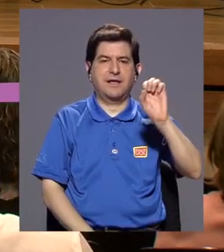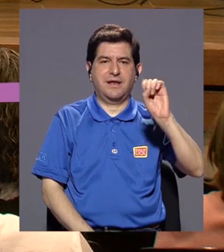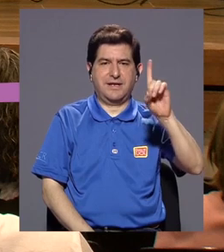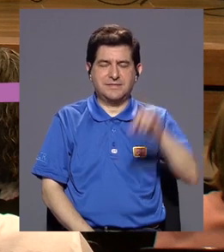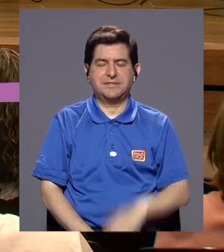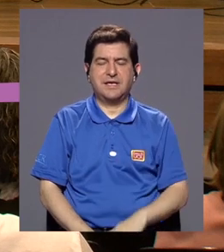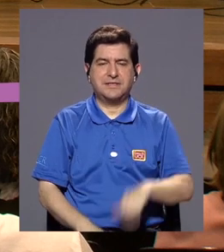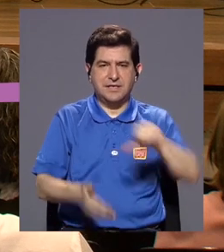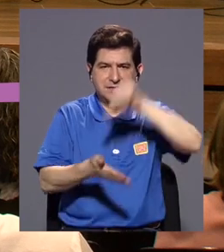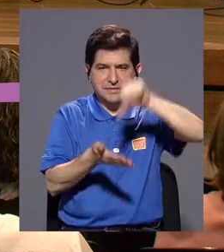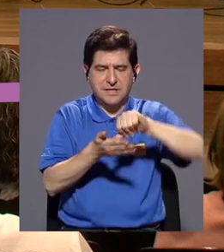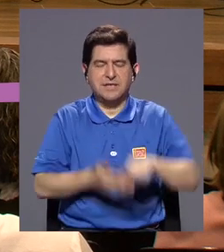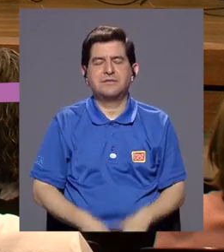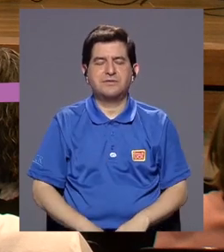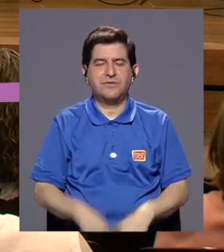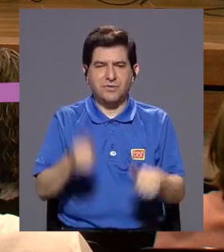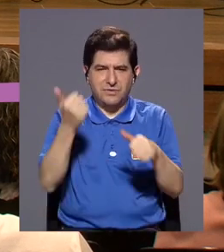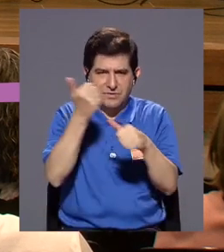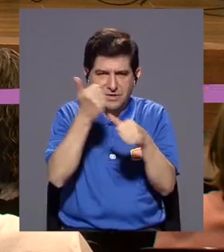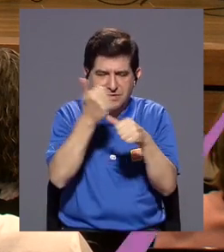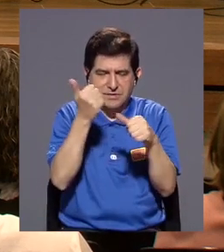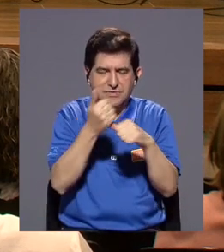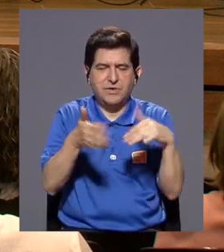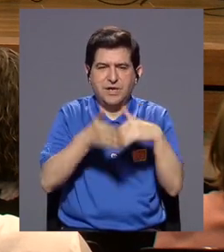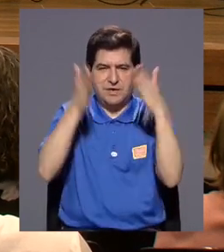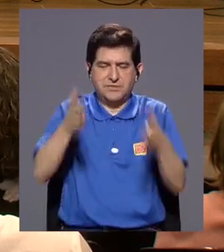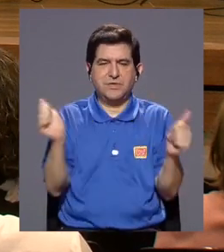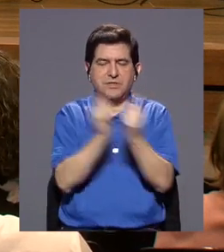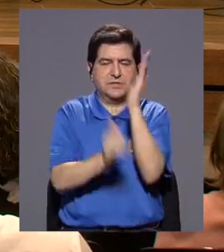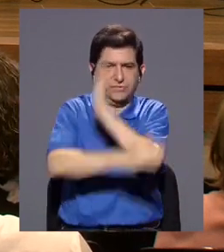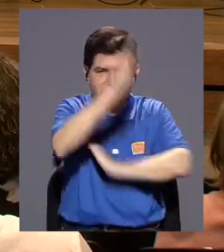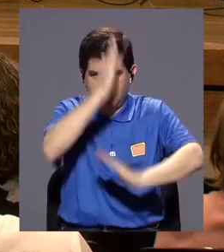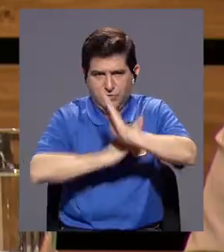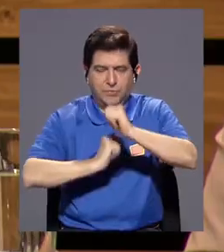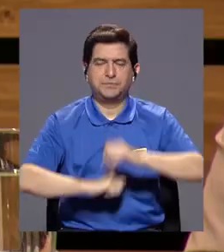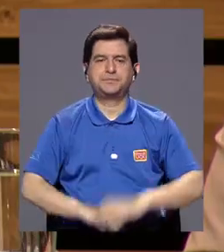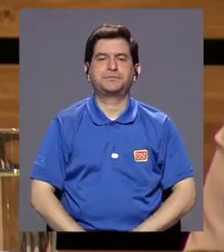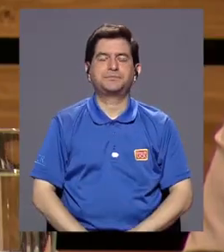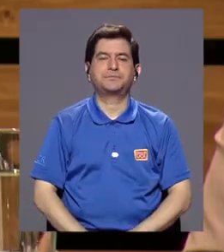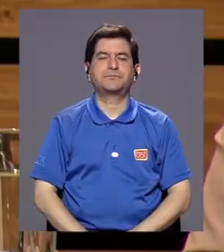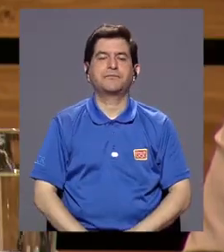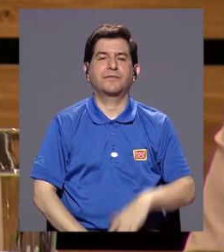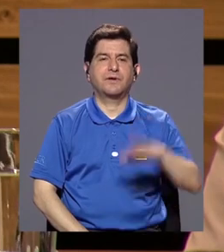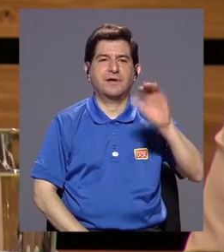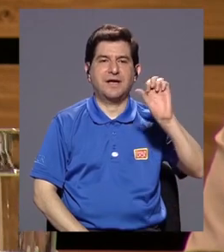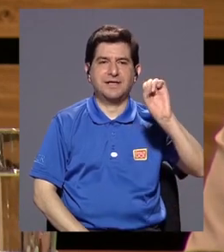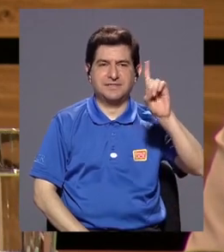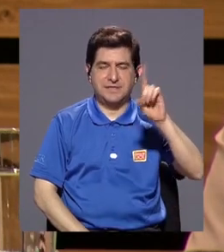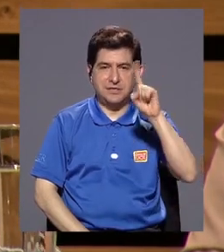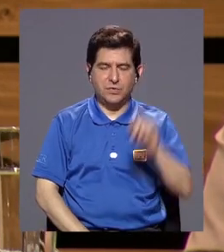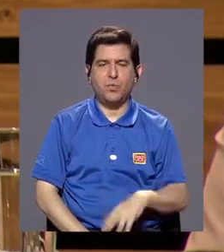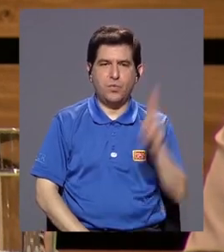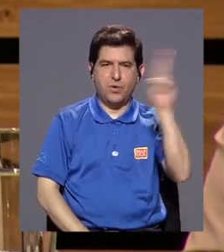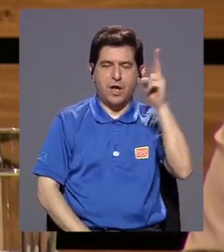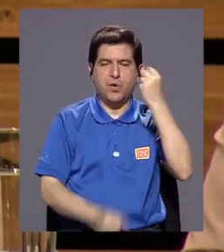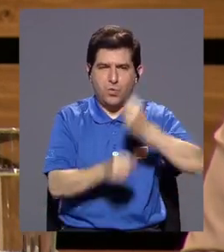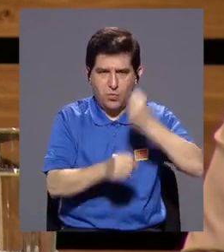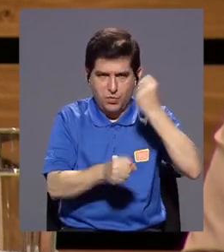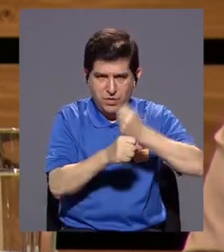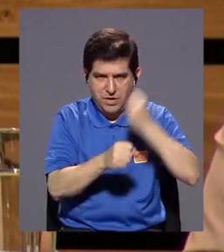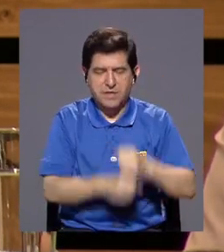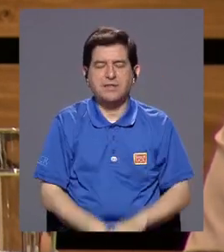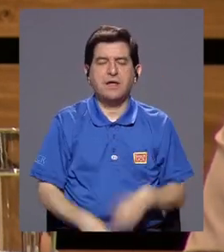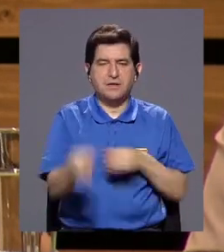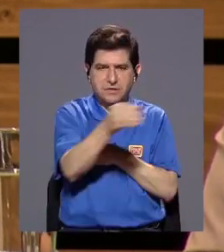en el CASET, en el Centro de Asesoría Estudiantil en Discapacidad. el CASET es una unidad operativa de